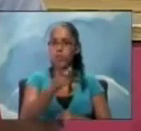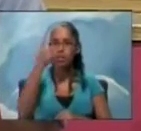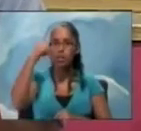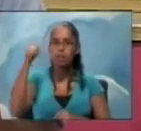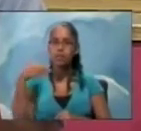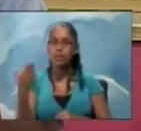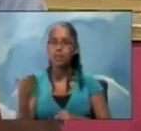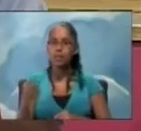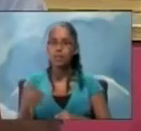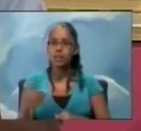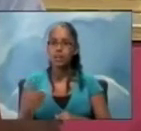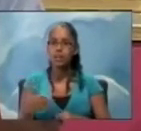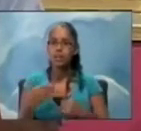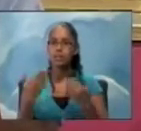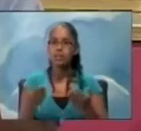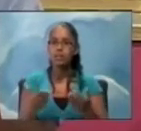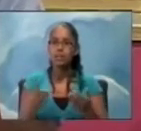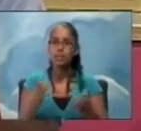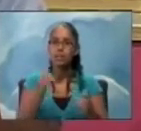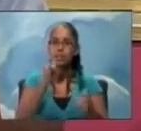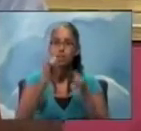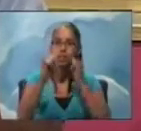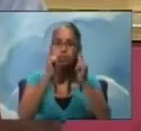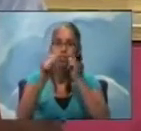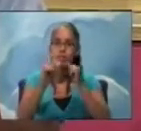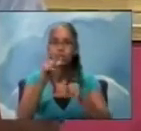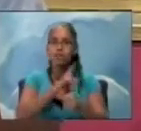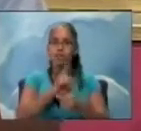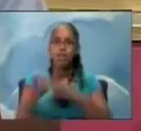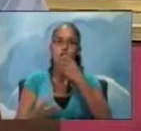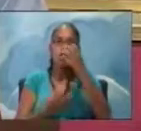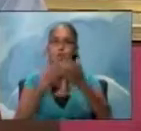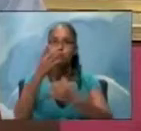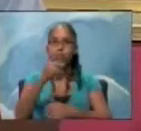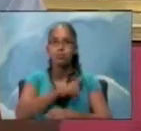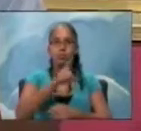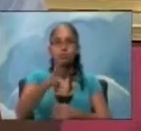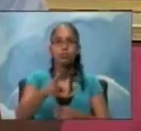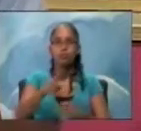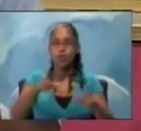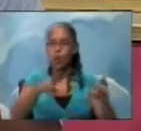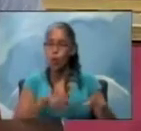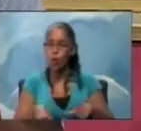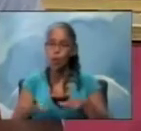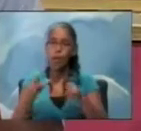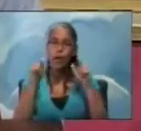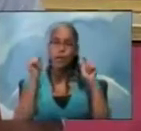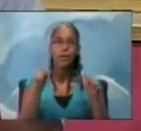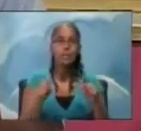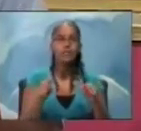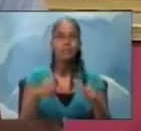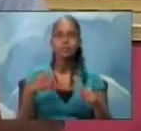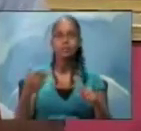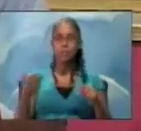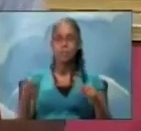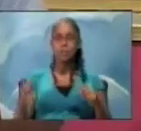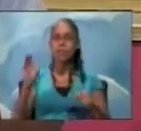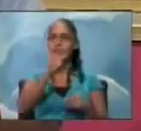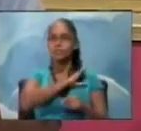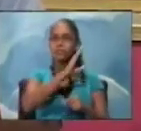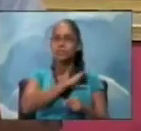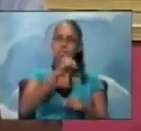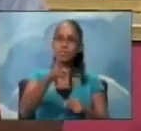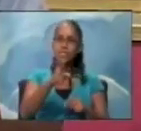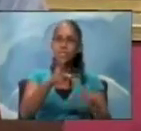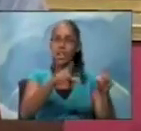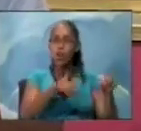le diese información de los frutos de la finca. Estos se apoderaron de la